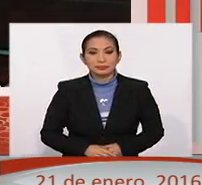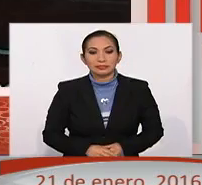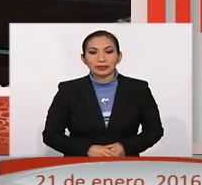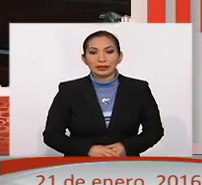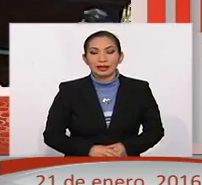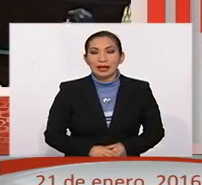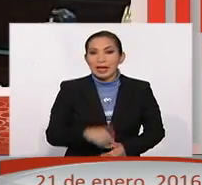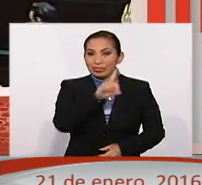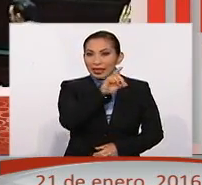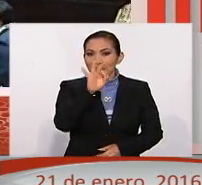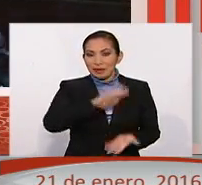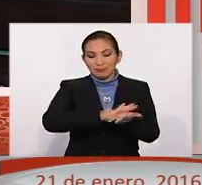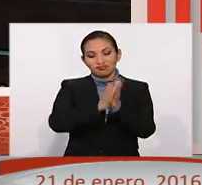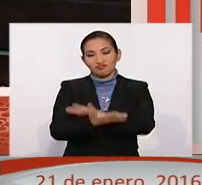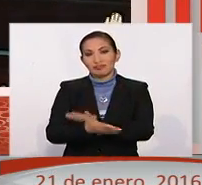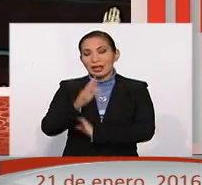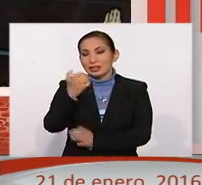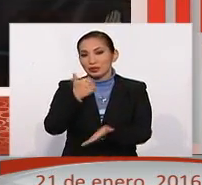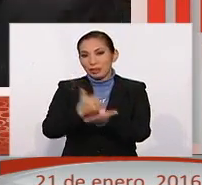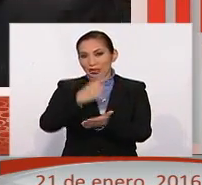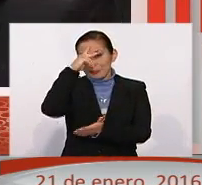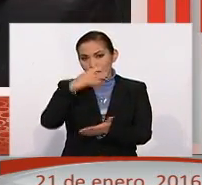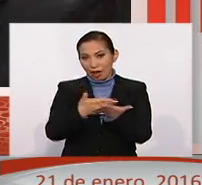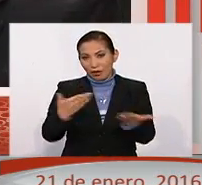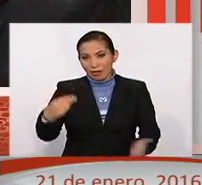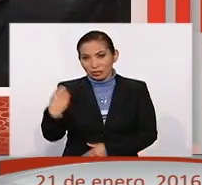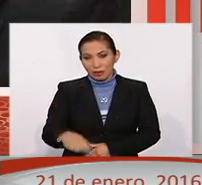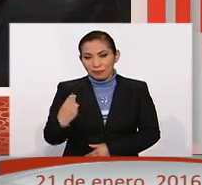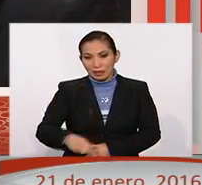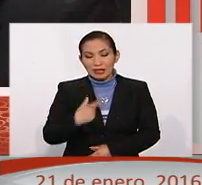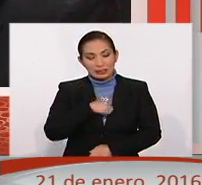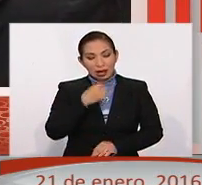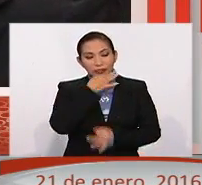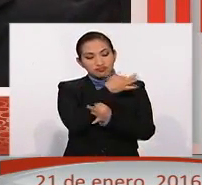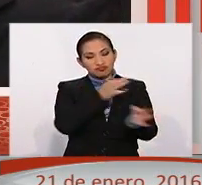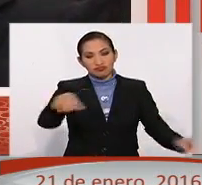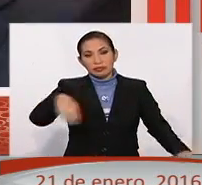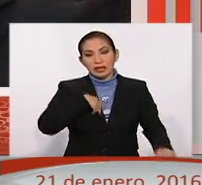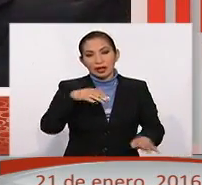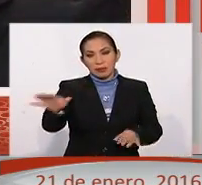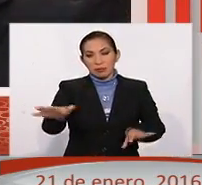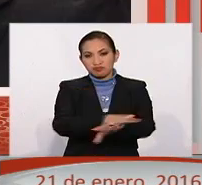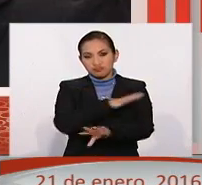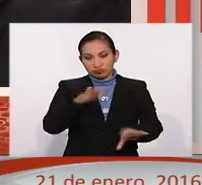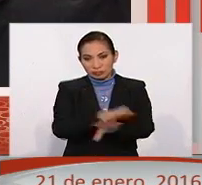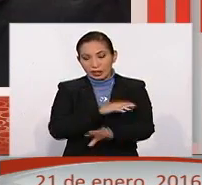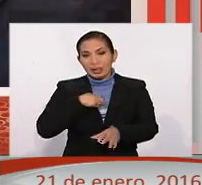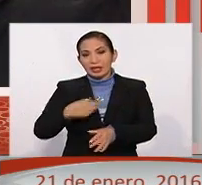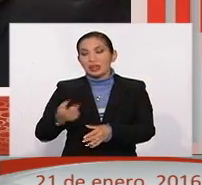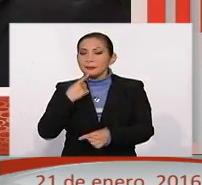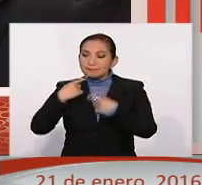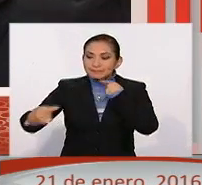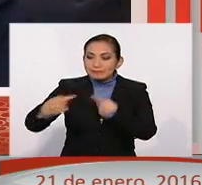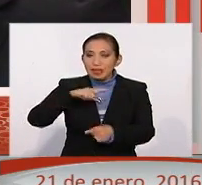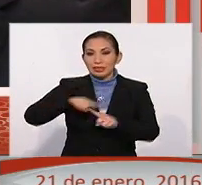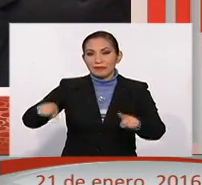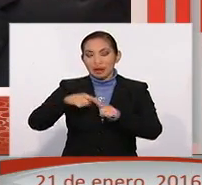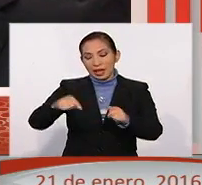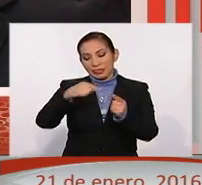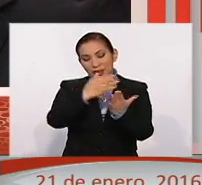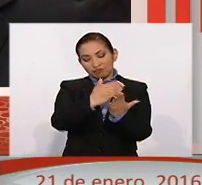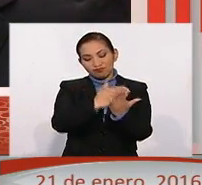El Distrito Federal se convierte en Ciudad de México. Declara reformadas y derogadas diversas disposiciones de